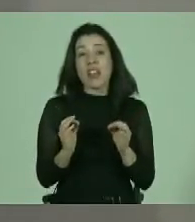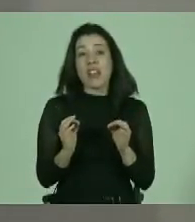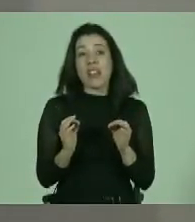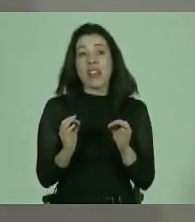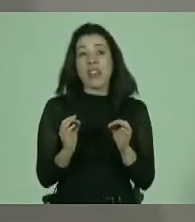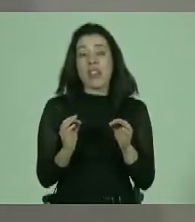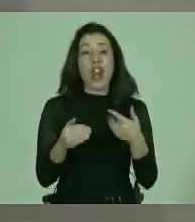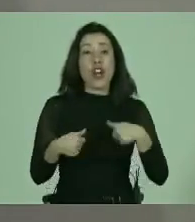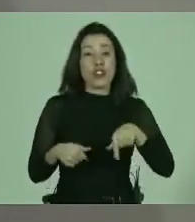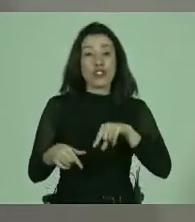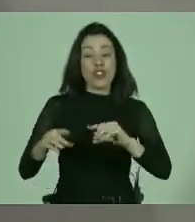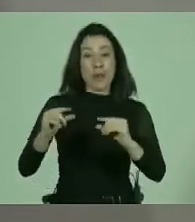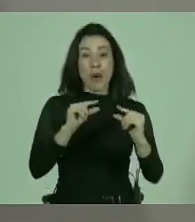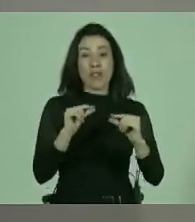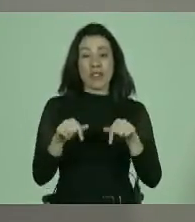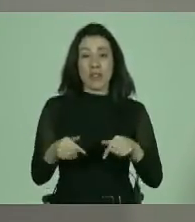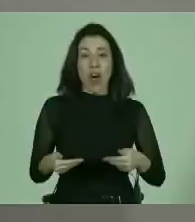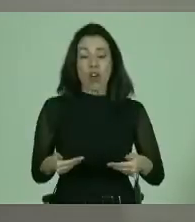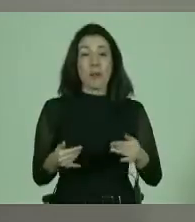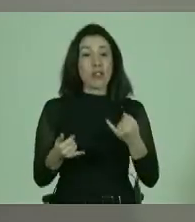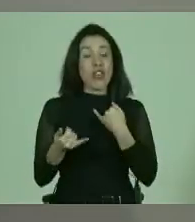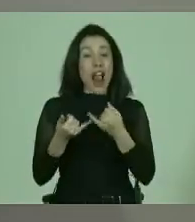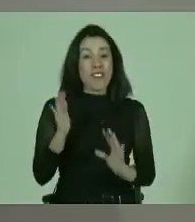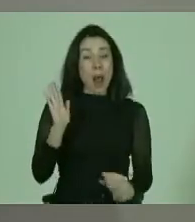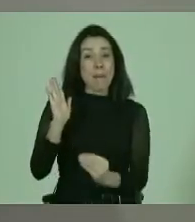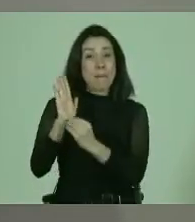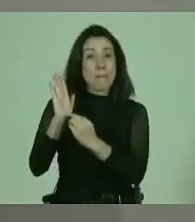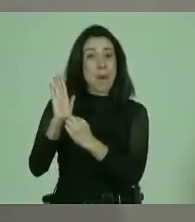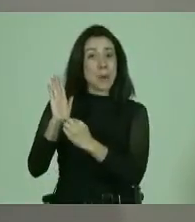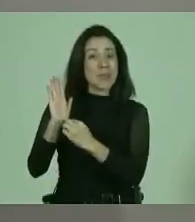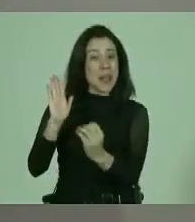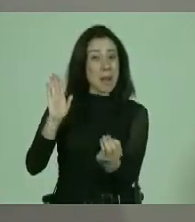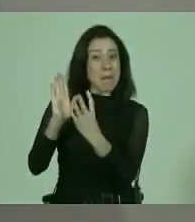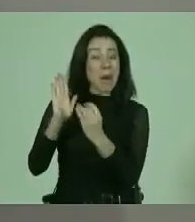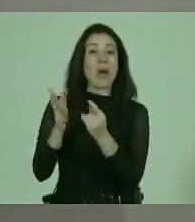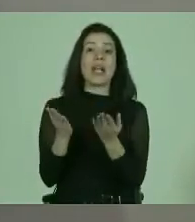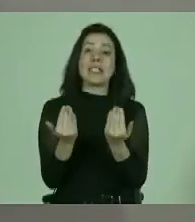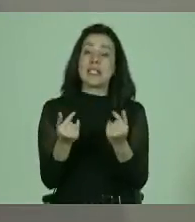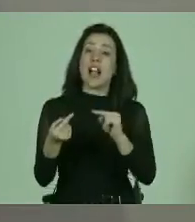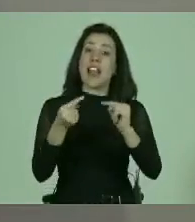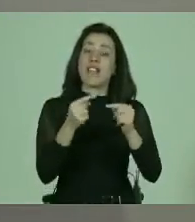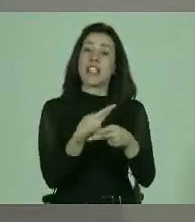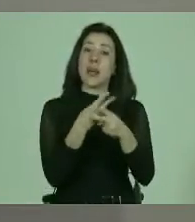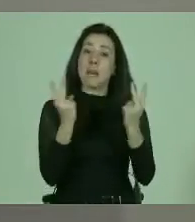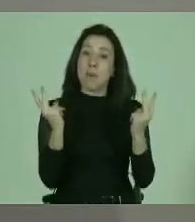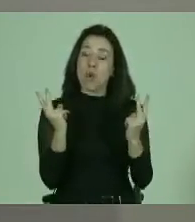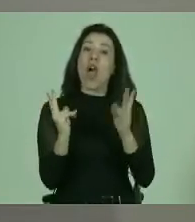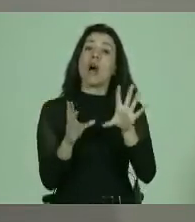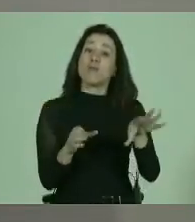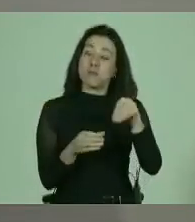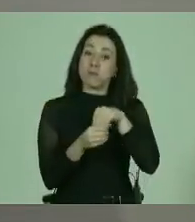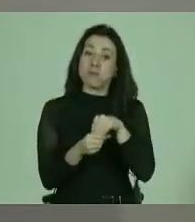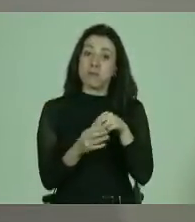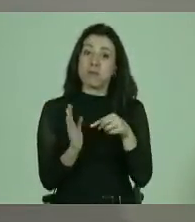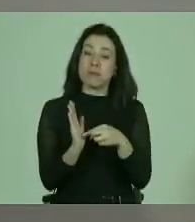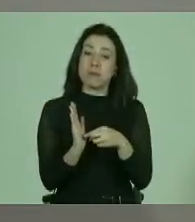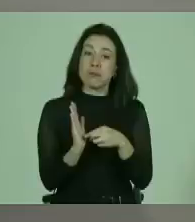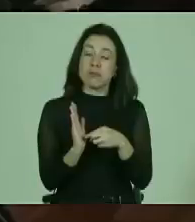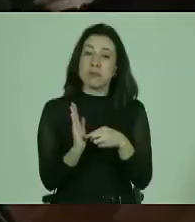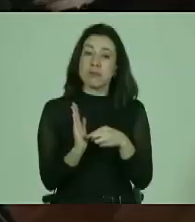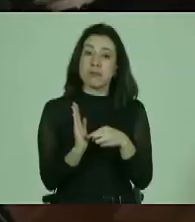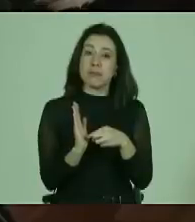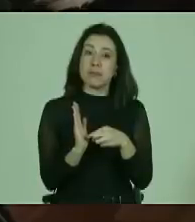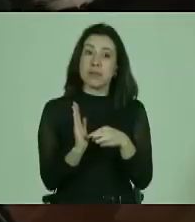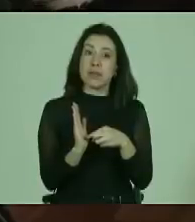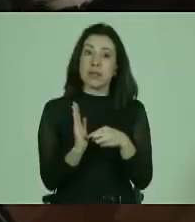discutiendo por eso les puse al final es necesario que el debate público incluya el plan